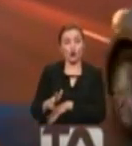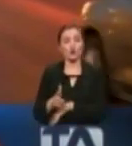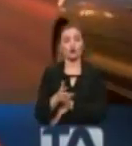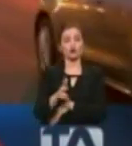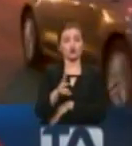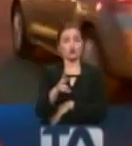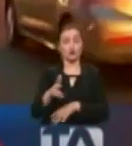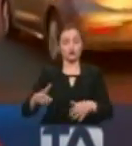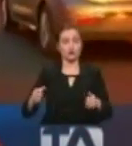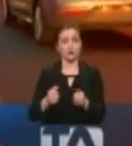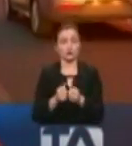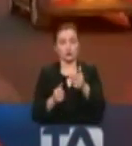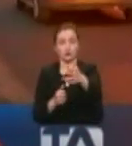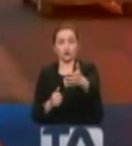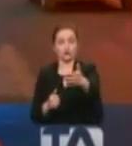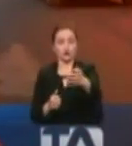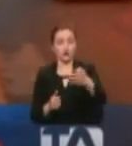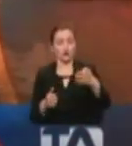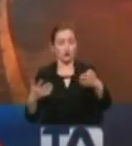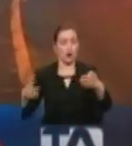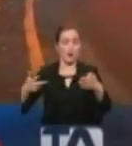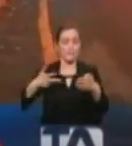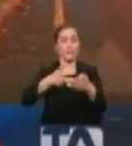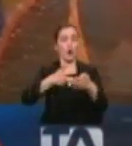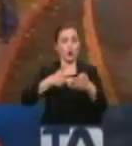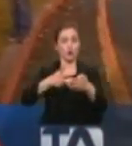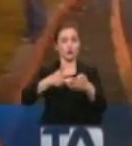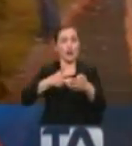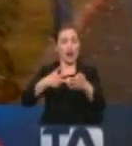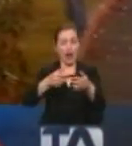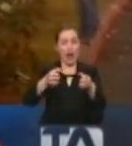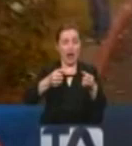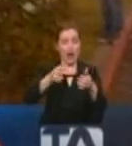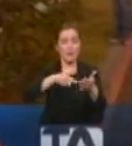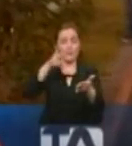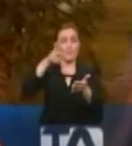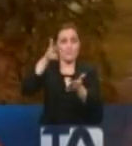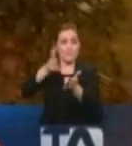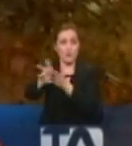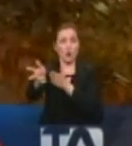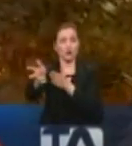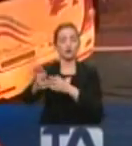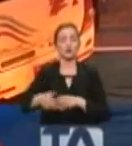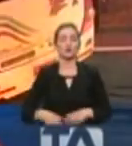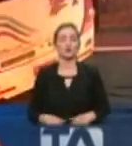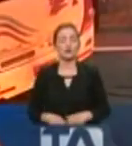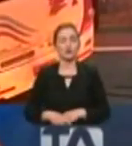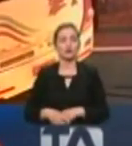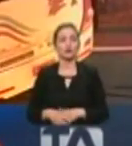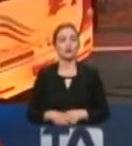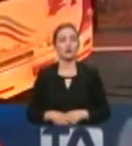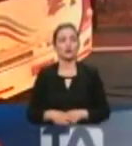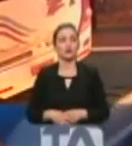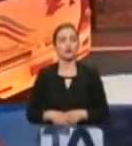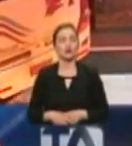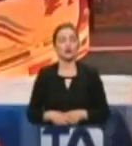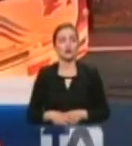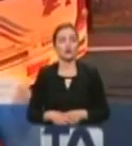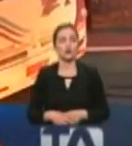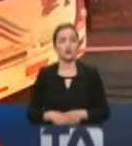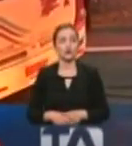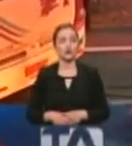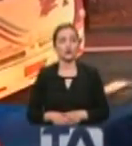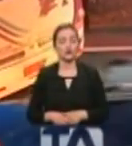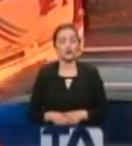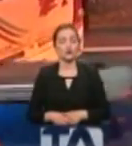la baranda de seguridad y luego al realizar una maniobra terminó pues impactándose contra un muro de tierra.